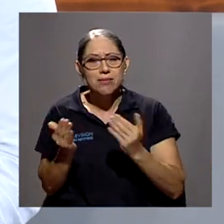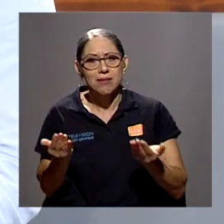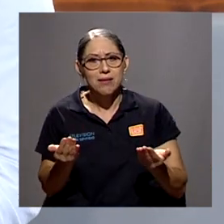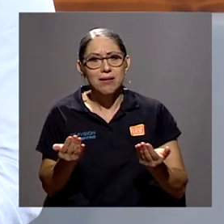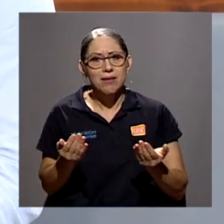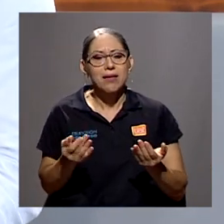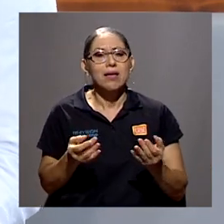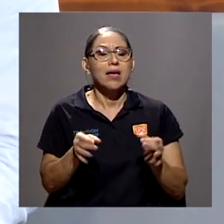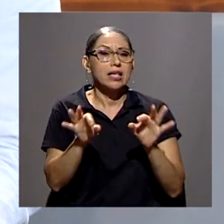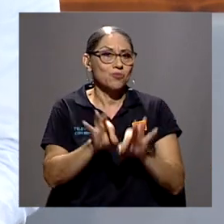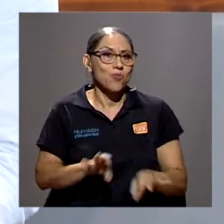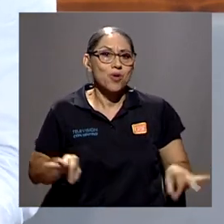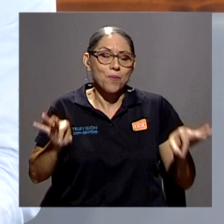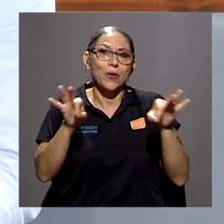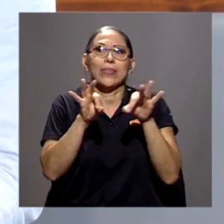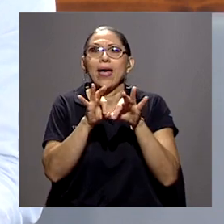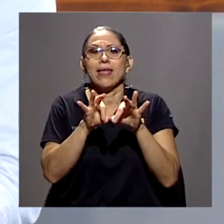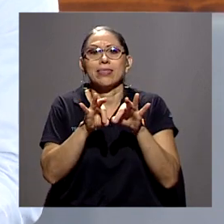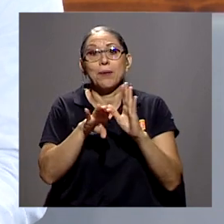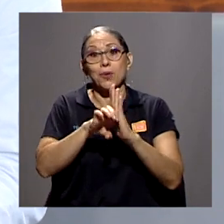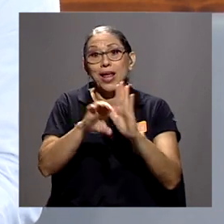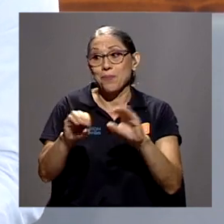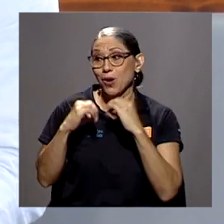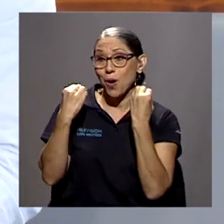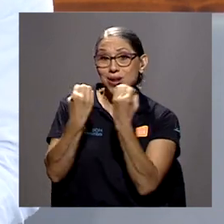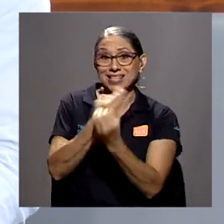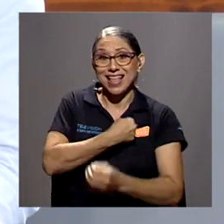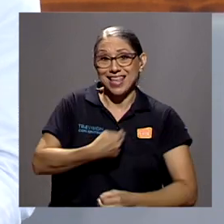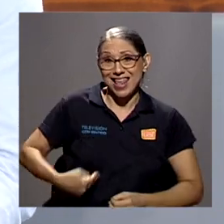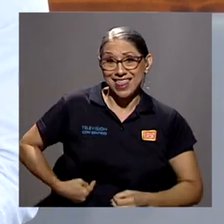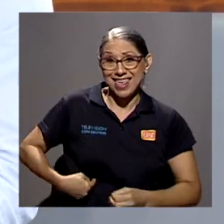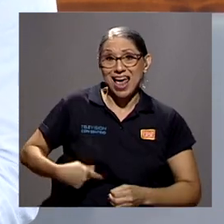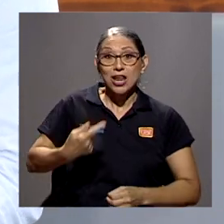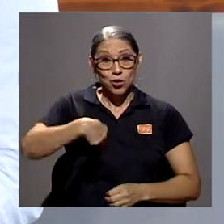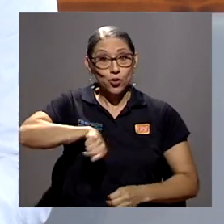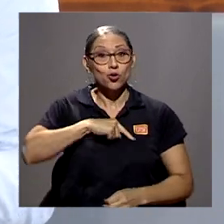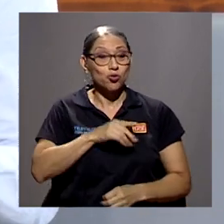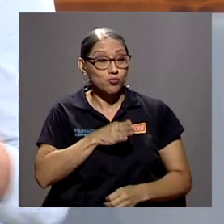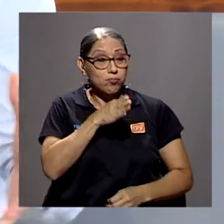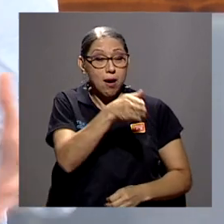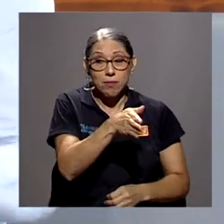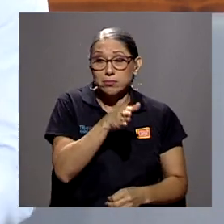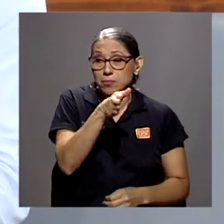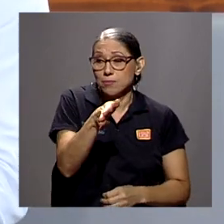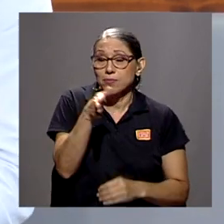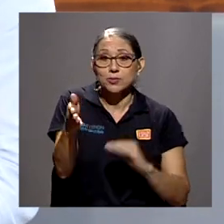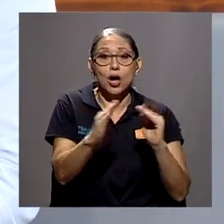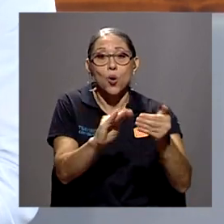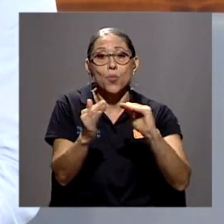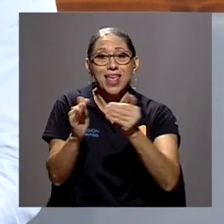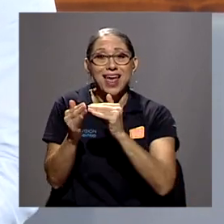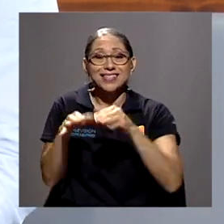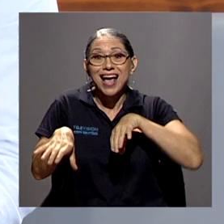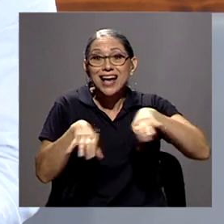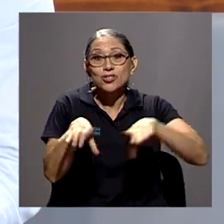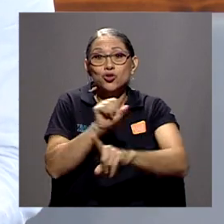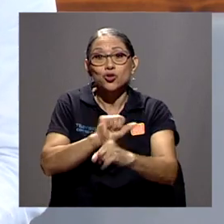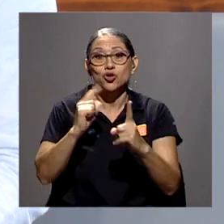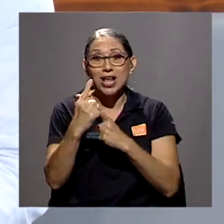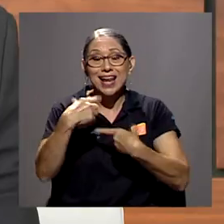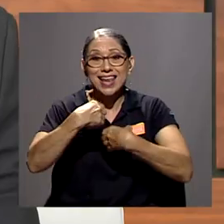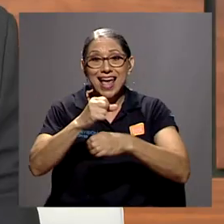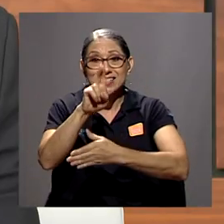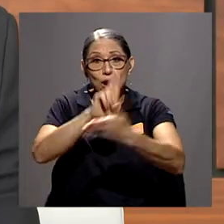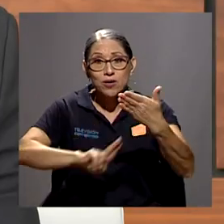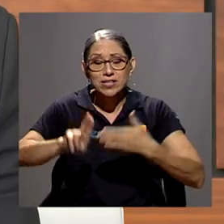muy importante cuando por ejemplo la orquesta de ella nosotros tocamos en comunidades de la acción social que hace la universidad es muy